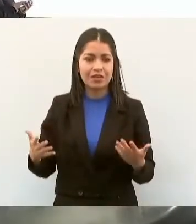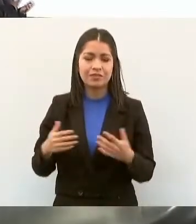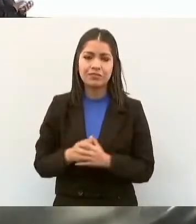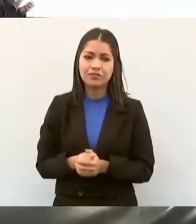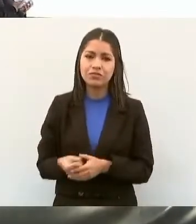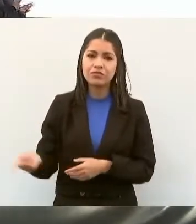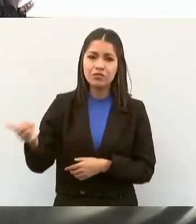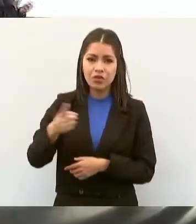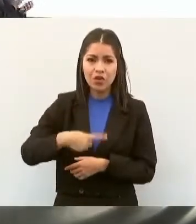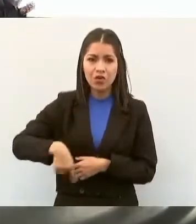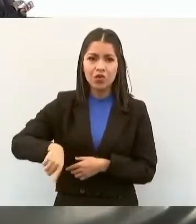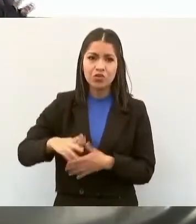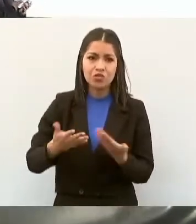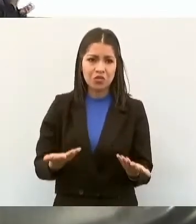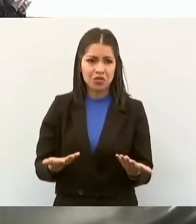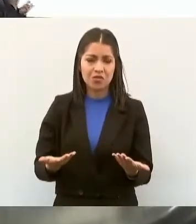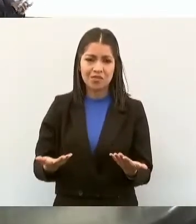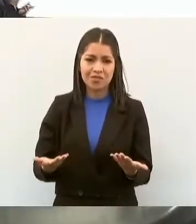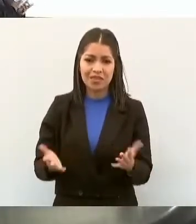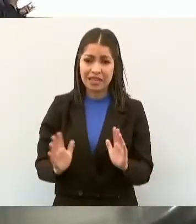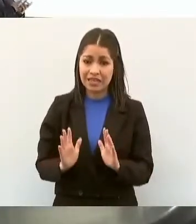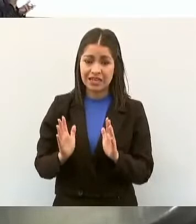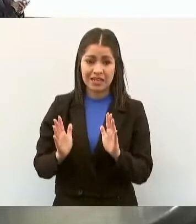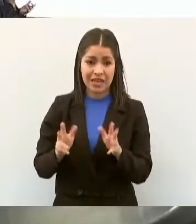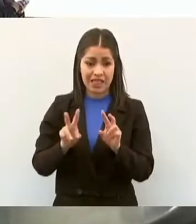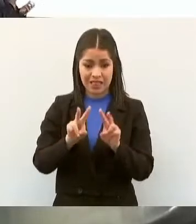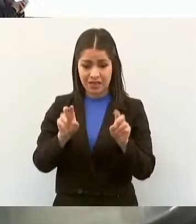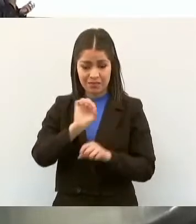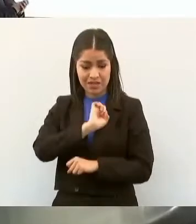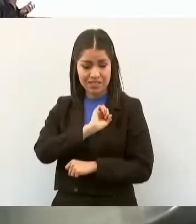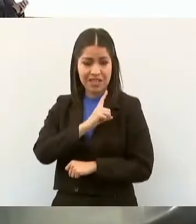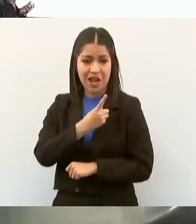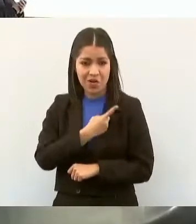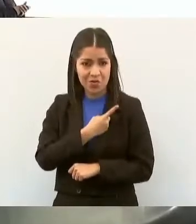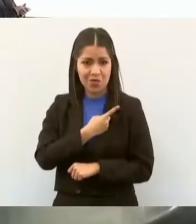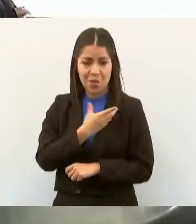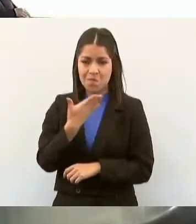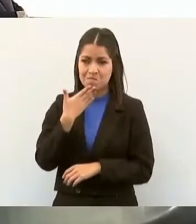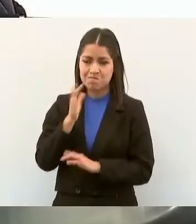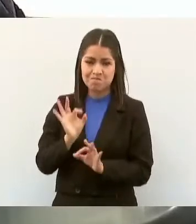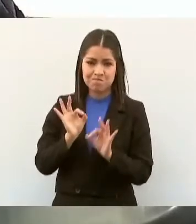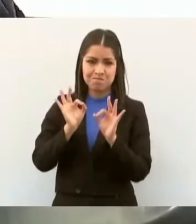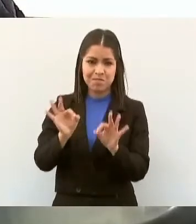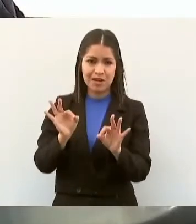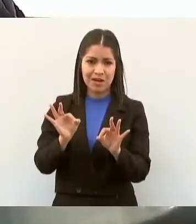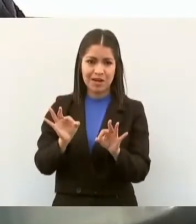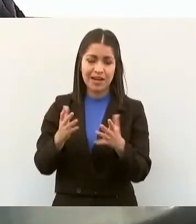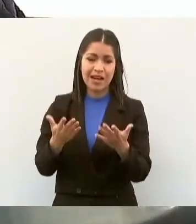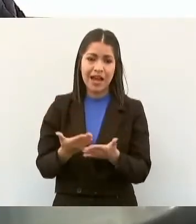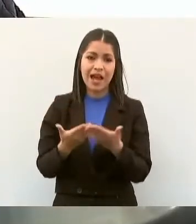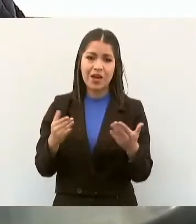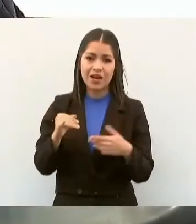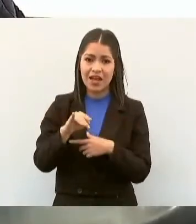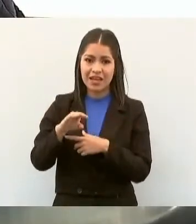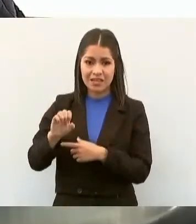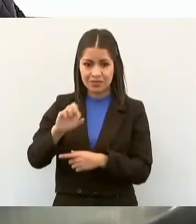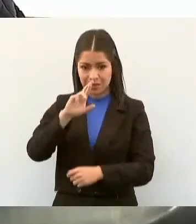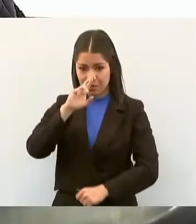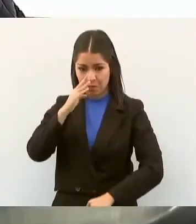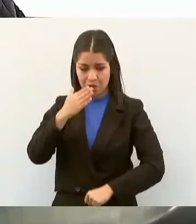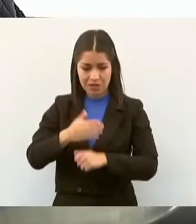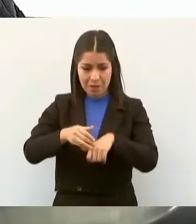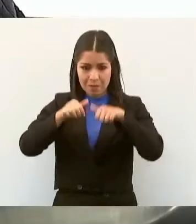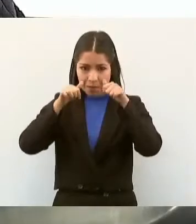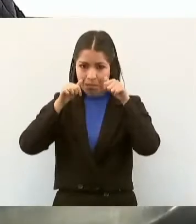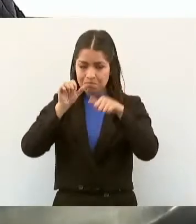en salud en las mejores manos. en las manos del Instituto Mexicano del